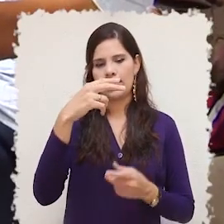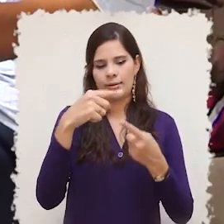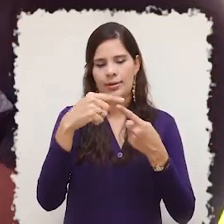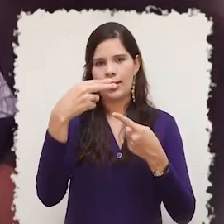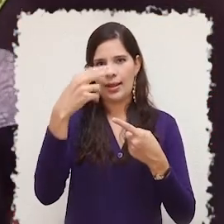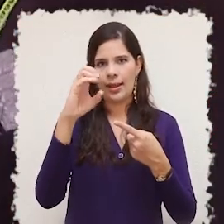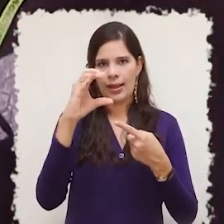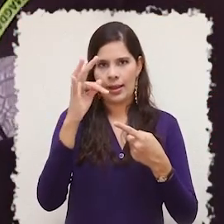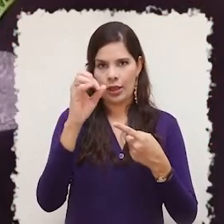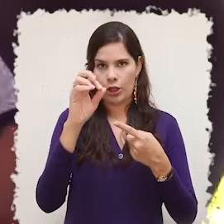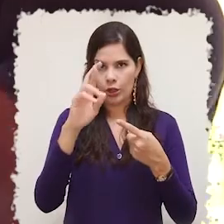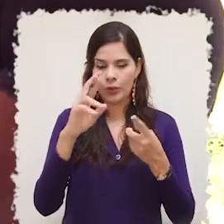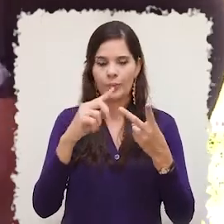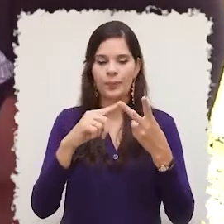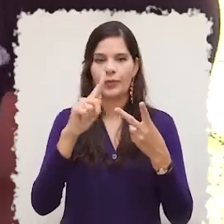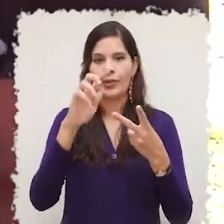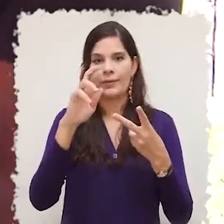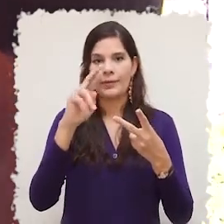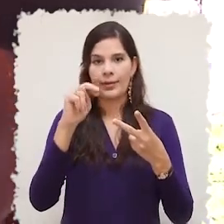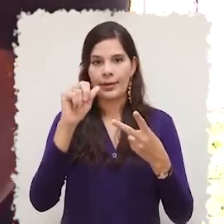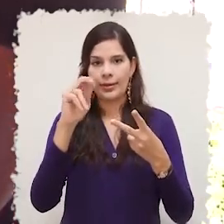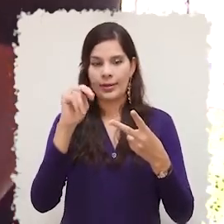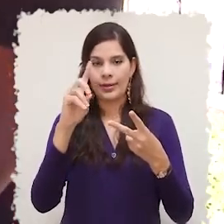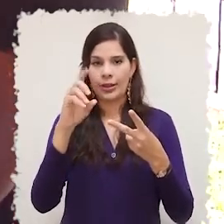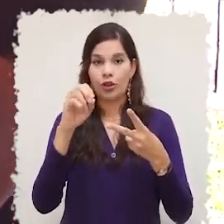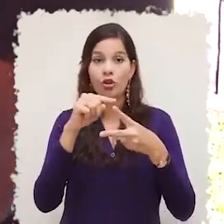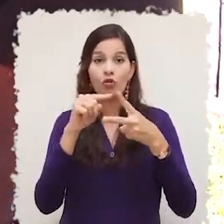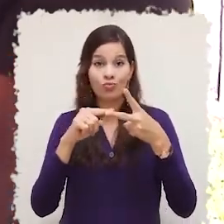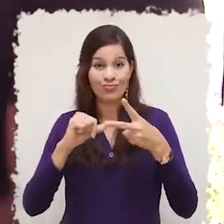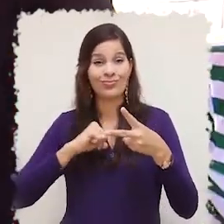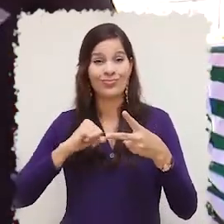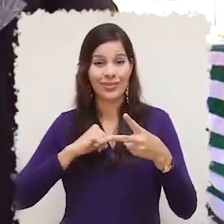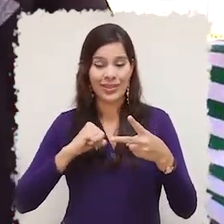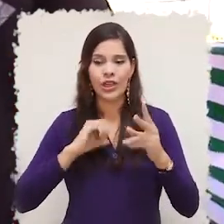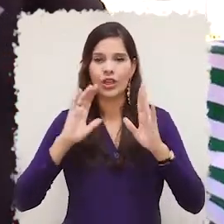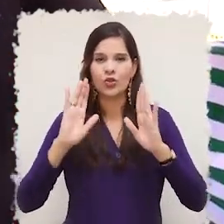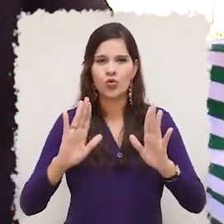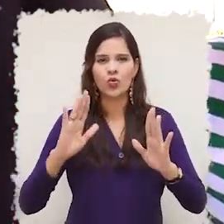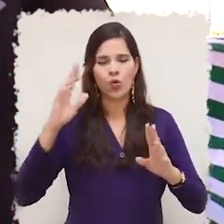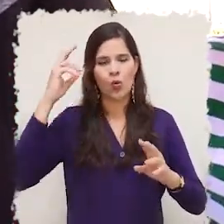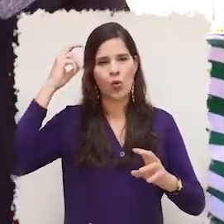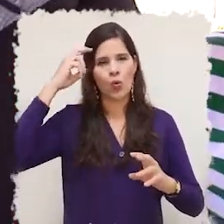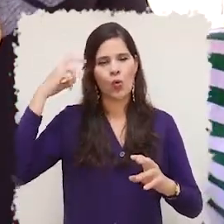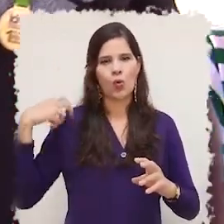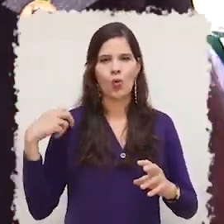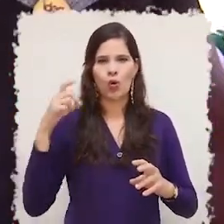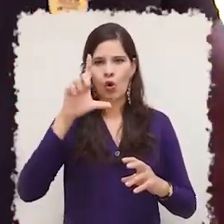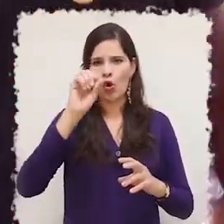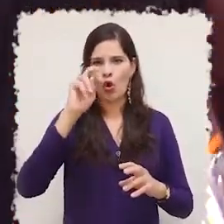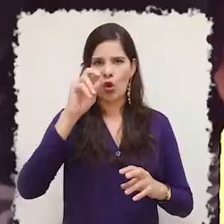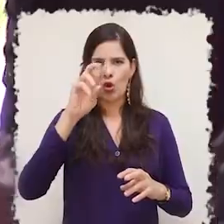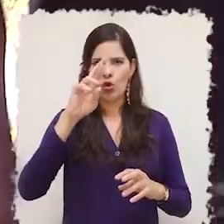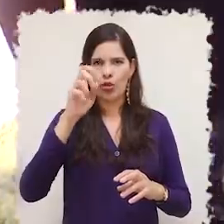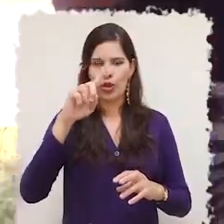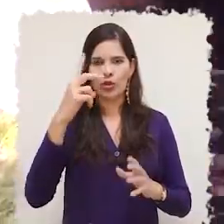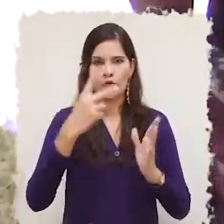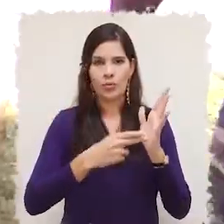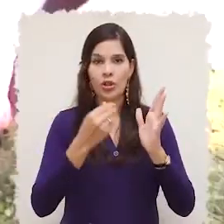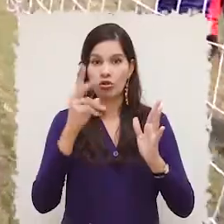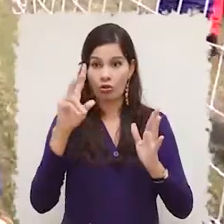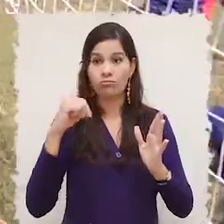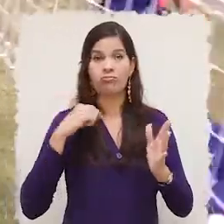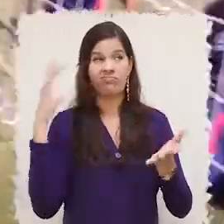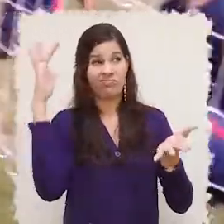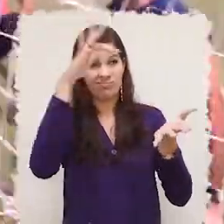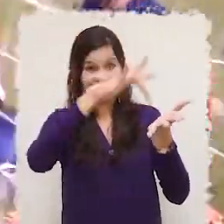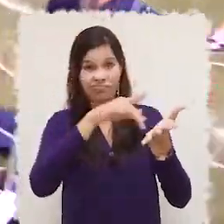Julio Rojas, destacado, y Fernando Mina, participante en los Juegos Paralímpicos de Londres 2012, quienes compartieron